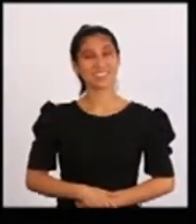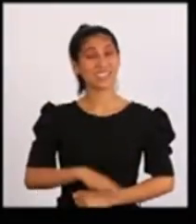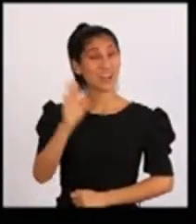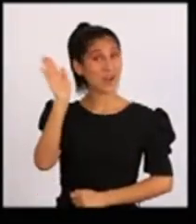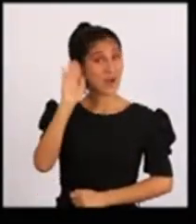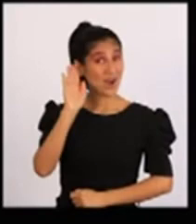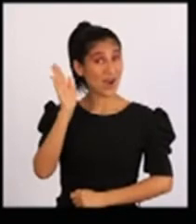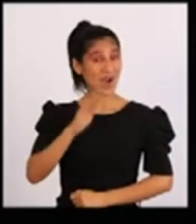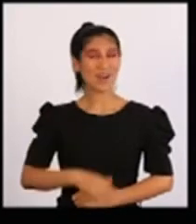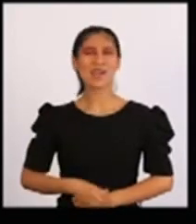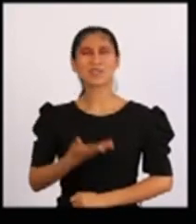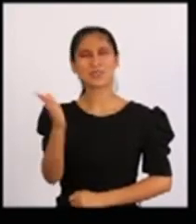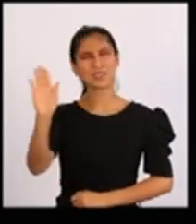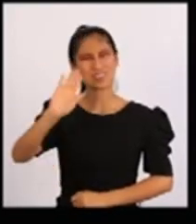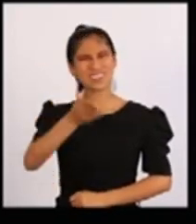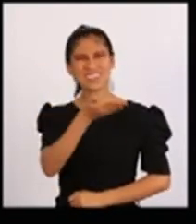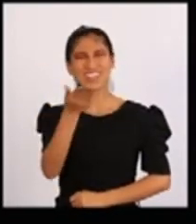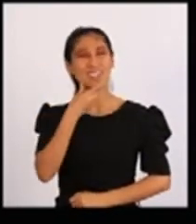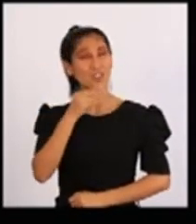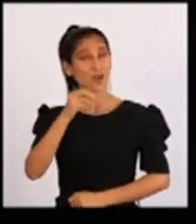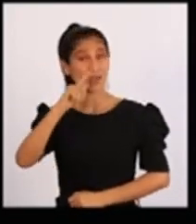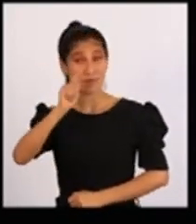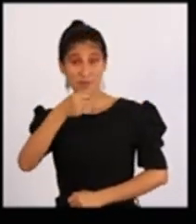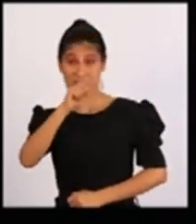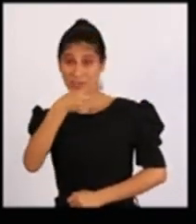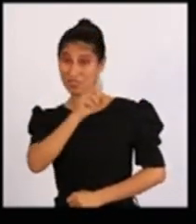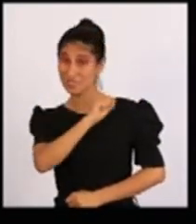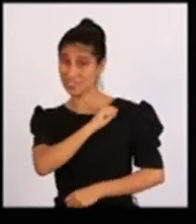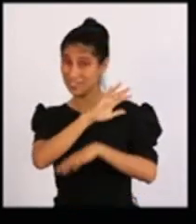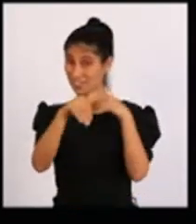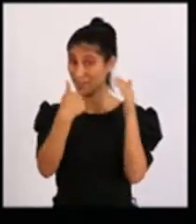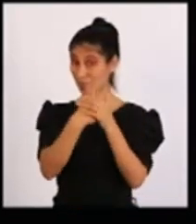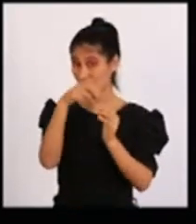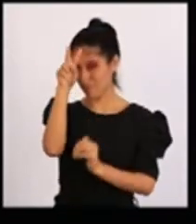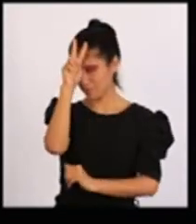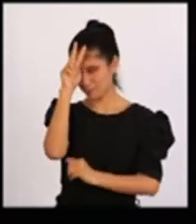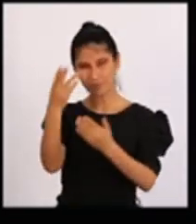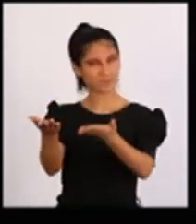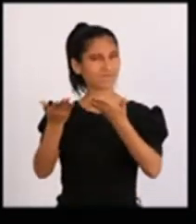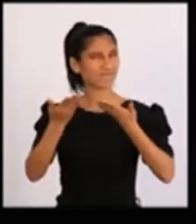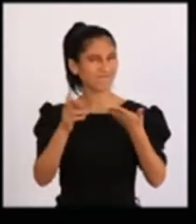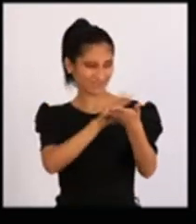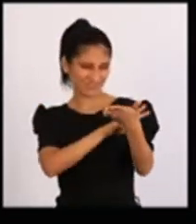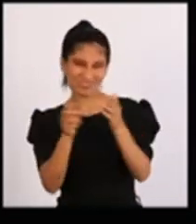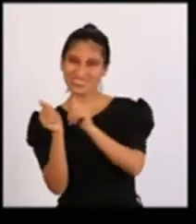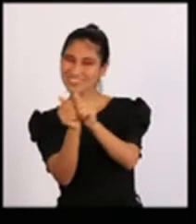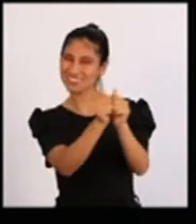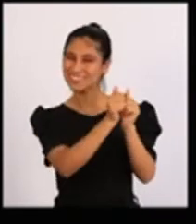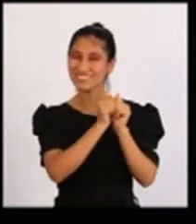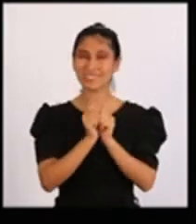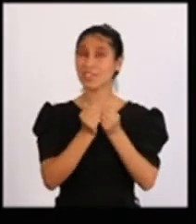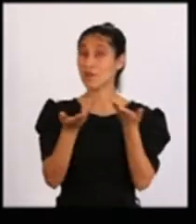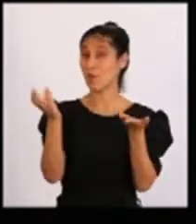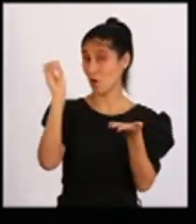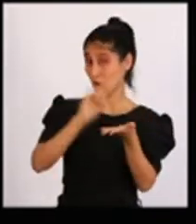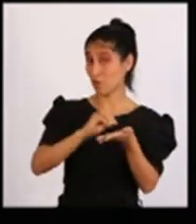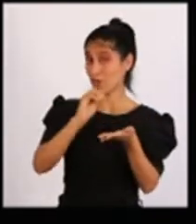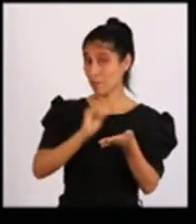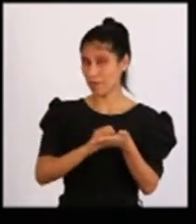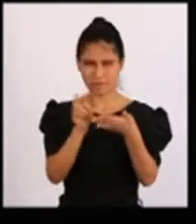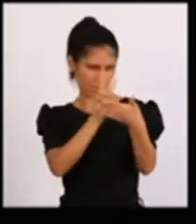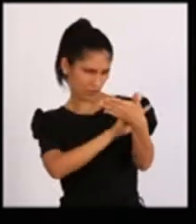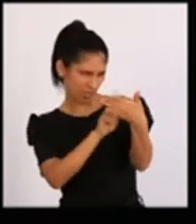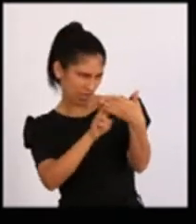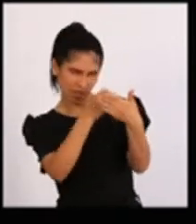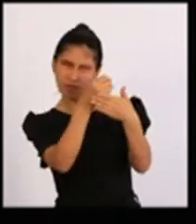Hola chicas y chicos de primero y segundo de secundaria de todo el Perú. Bienvenidos a Leemos Juntos, donde una vez más